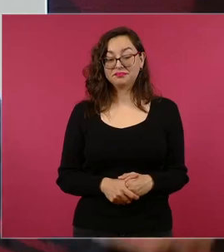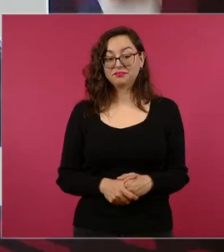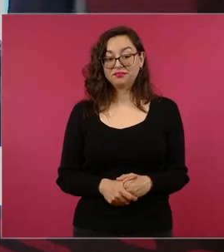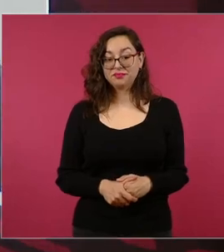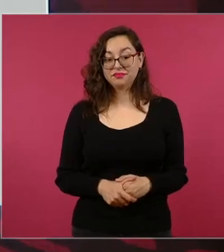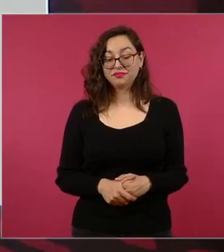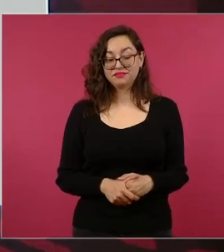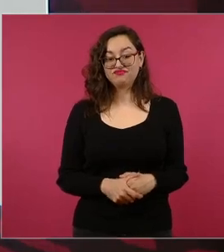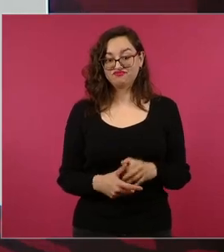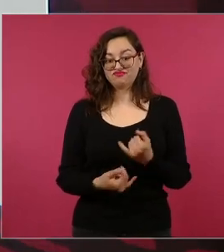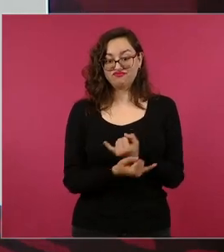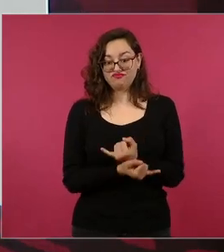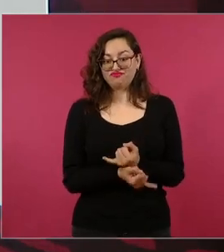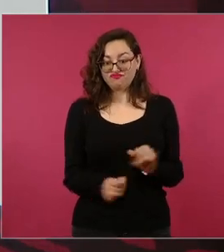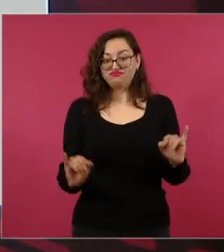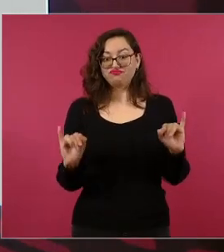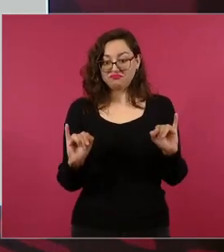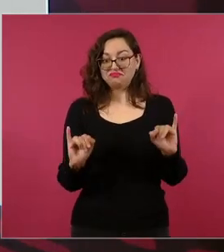y sale